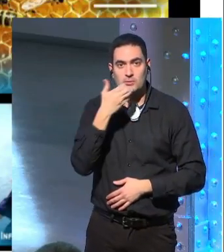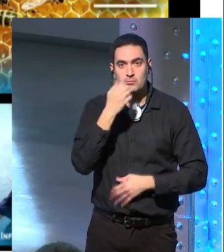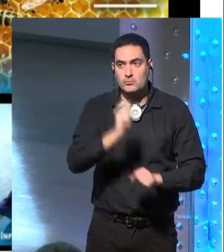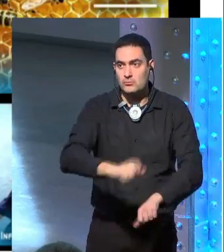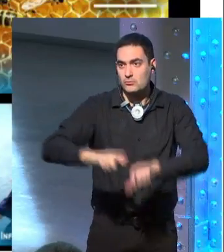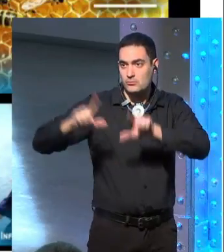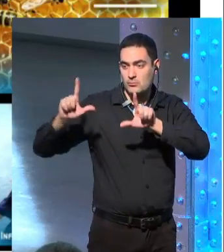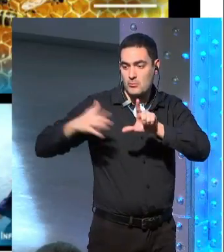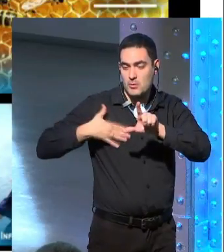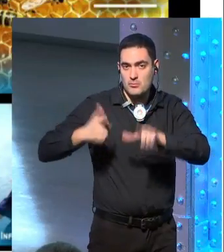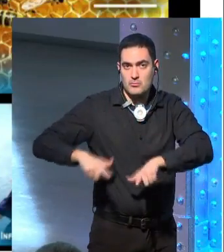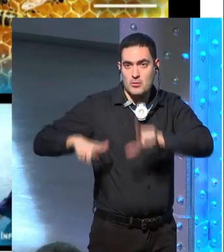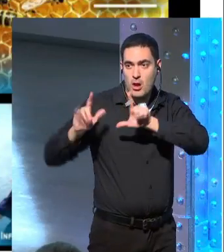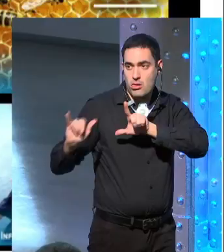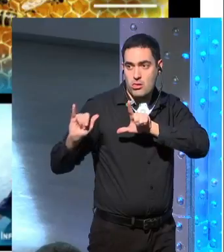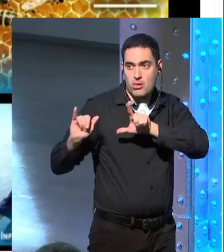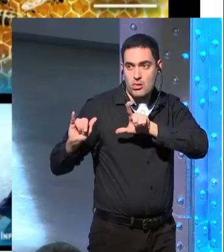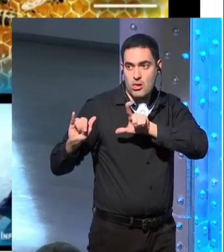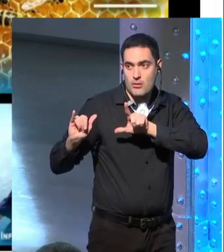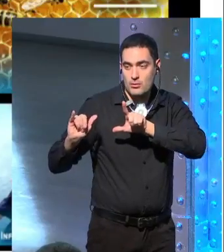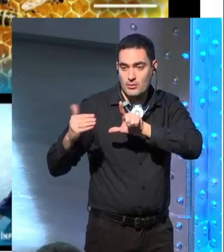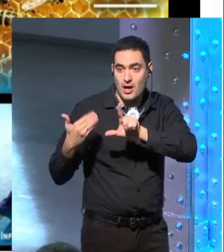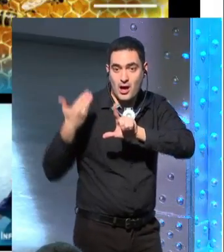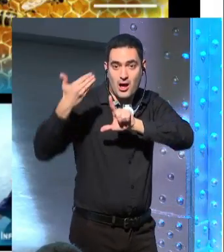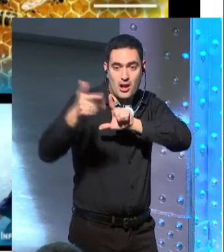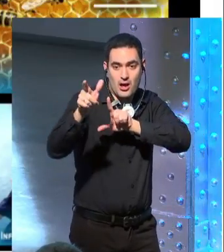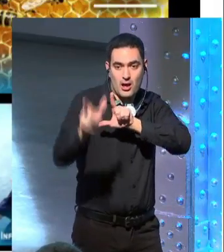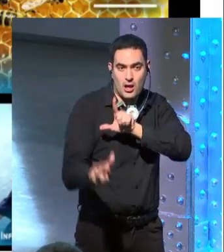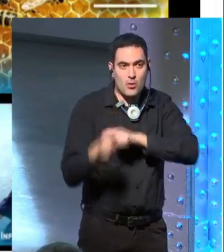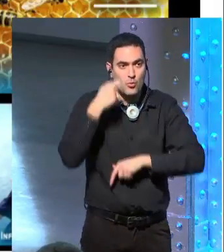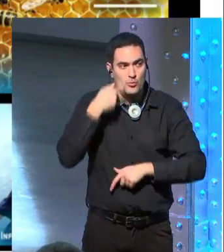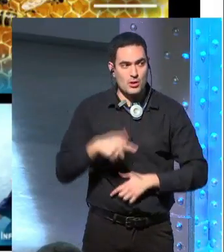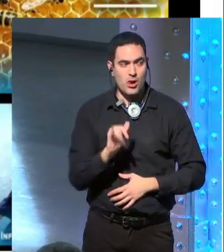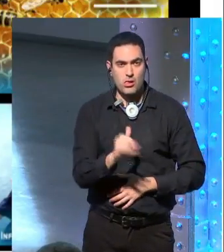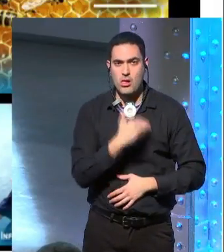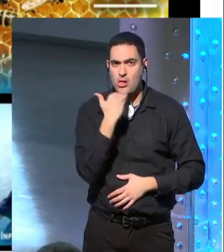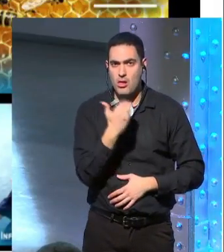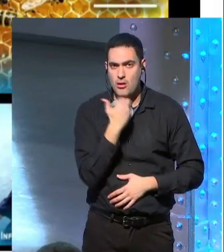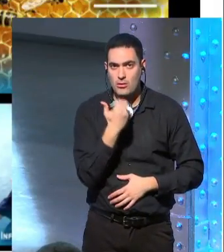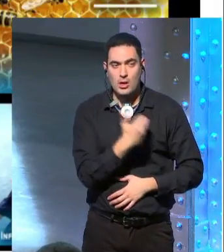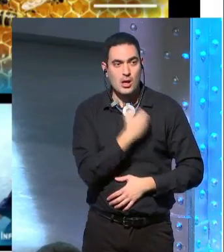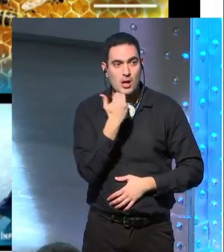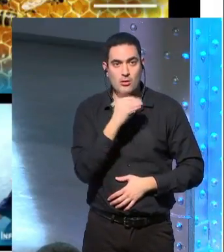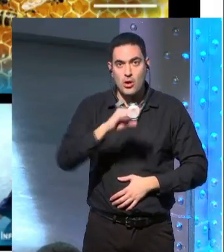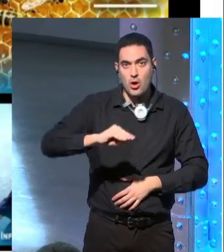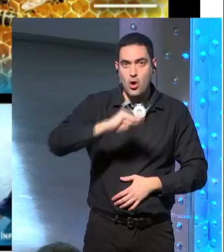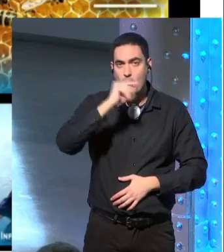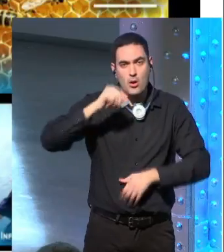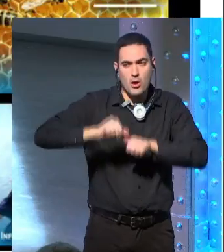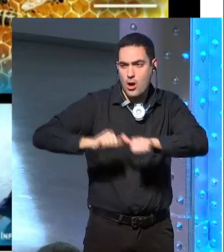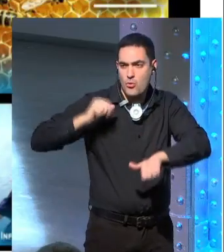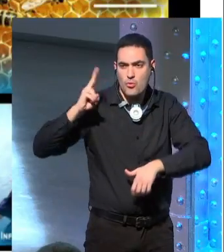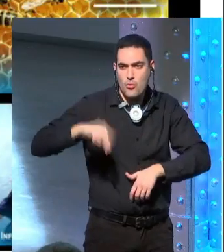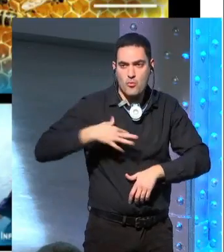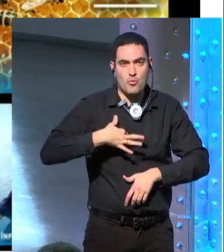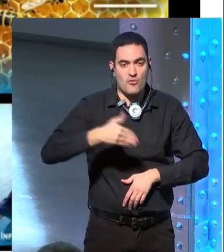pantalla delante de mí, al otro lado de esa pantalla hay un ser humano, y esto es algo que no podemos olvidar nunca,